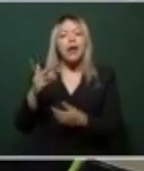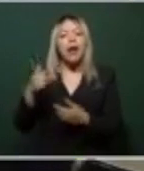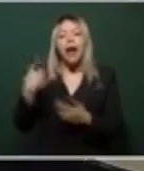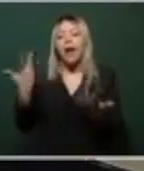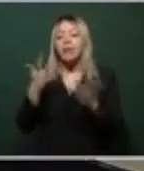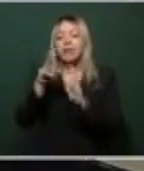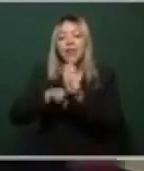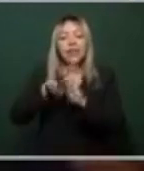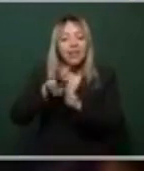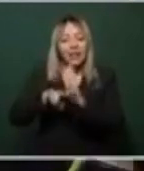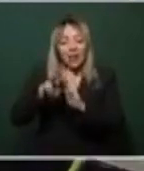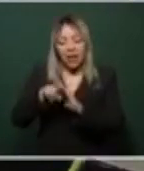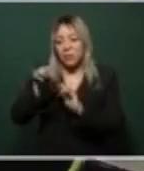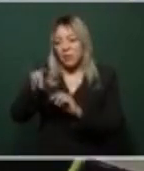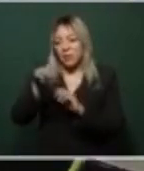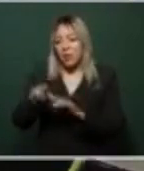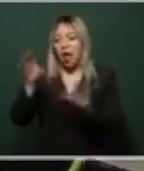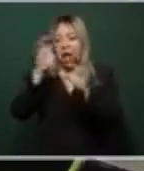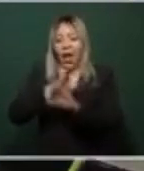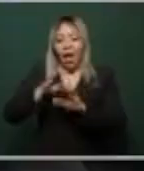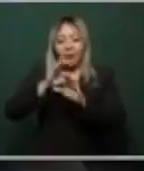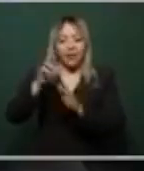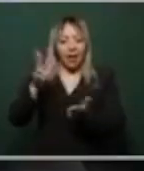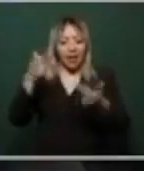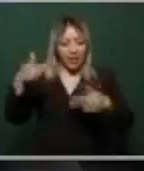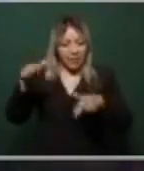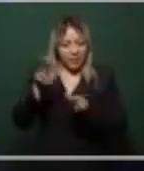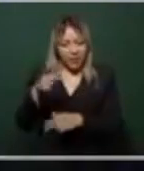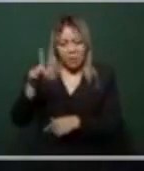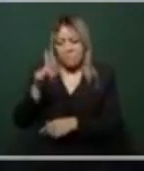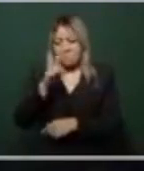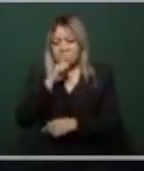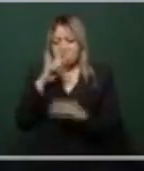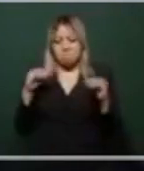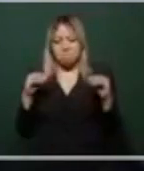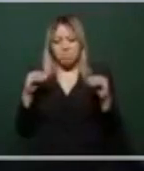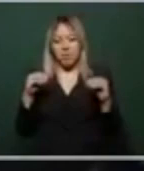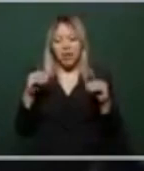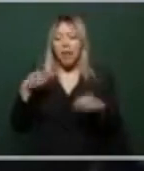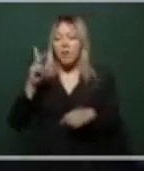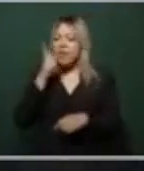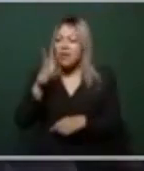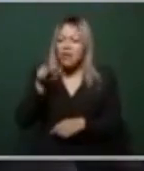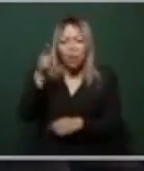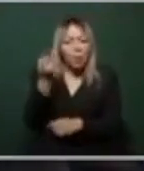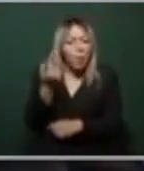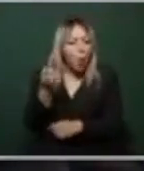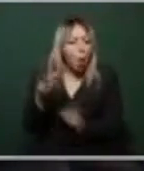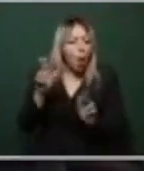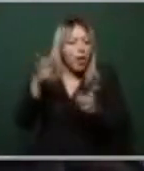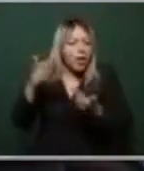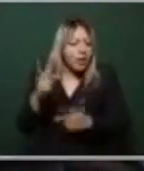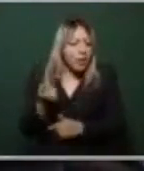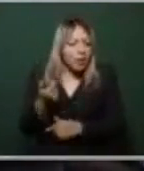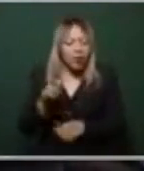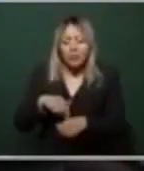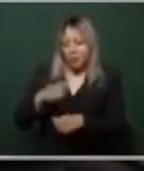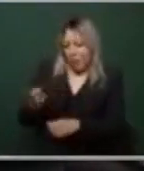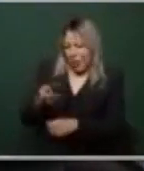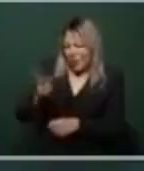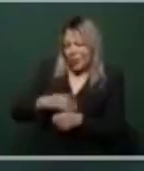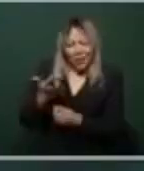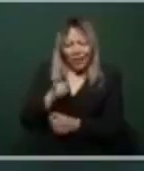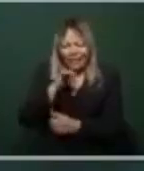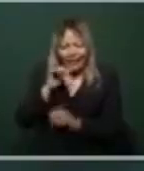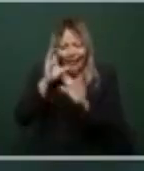nacional y dicen que solo lo canta en muy pocas ocasiones. Entonces, preguntarle si hay algún motivo por qué no canta el himno